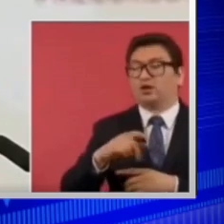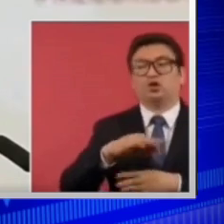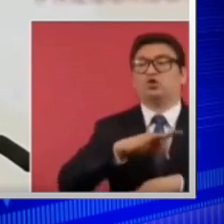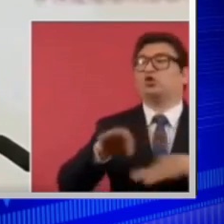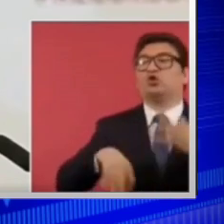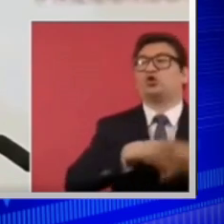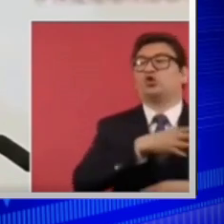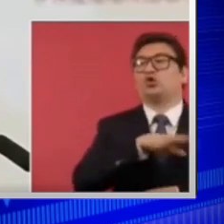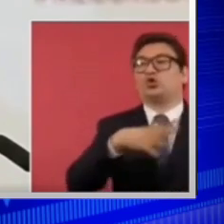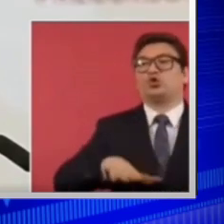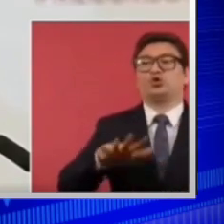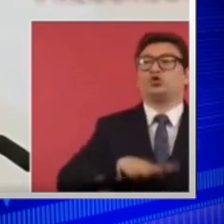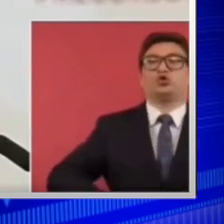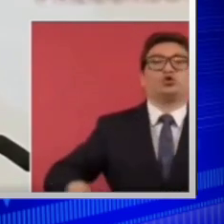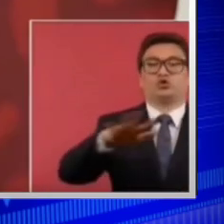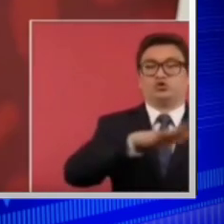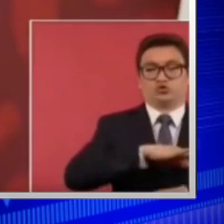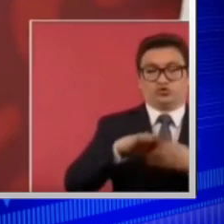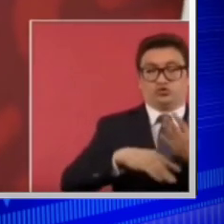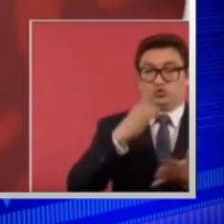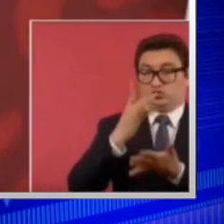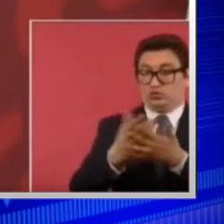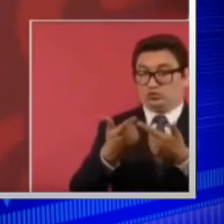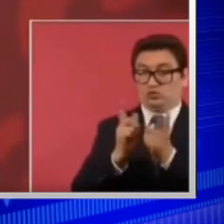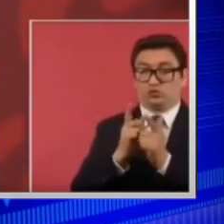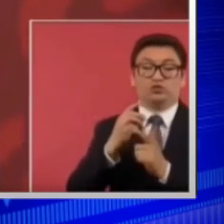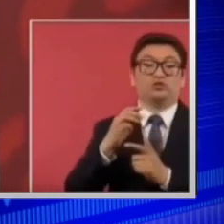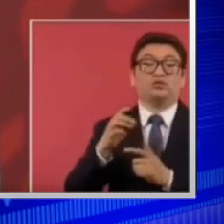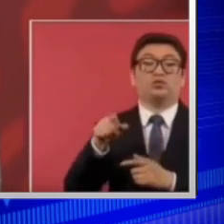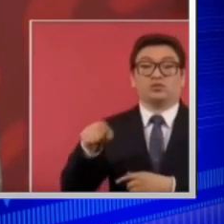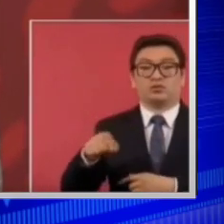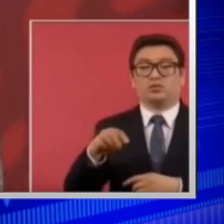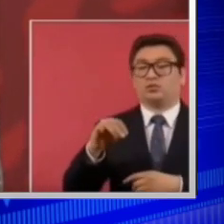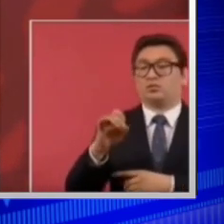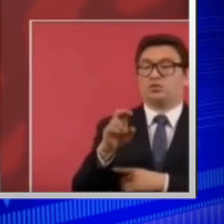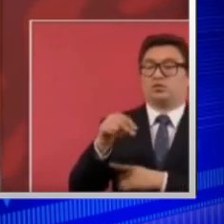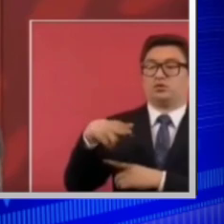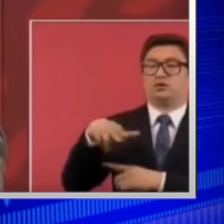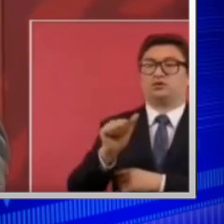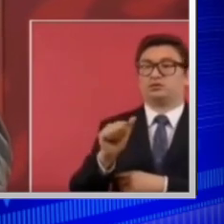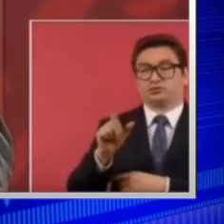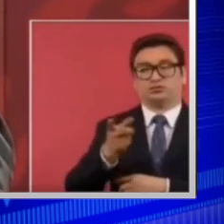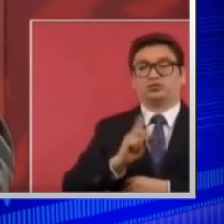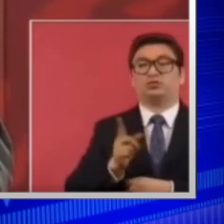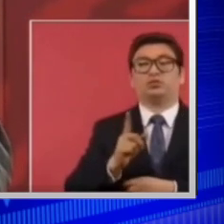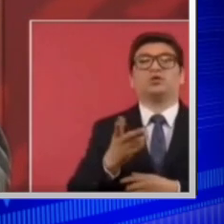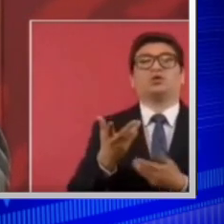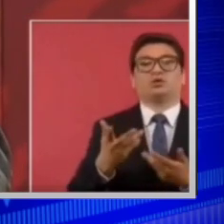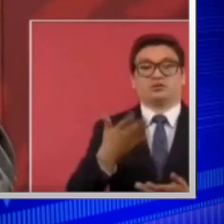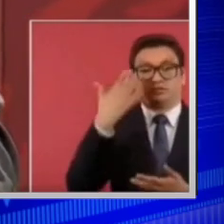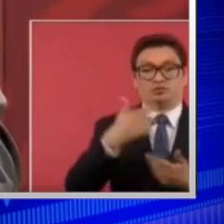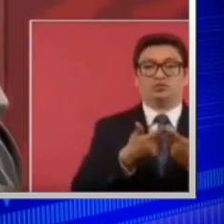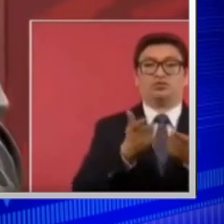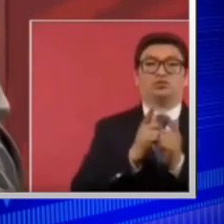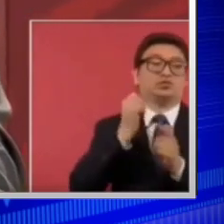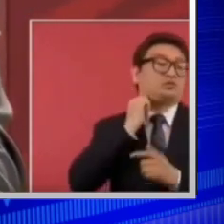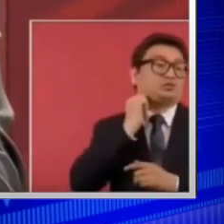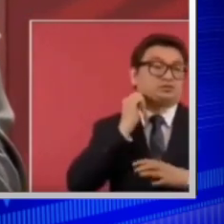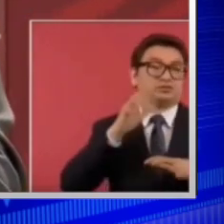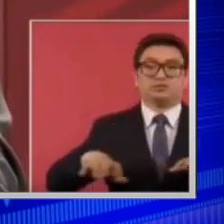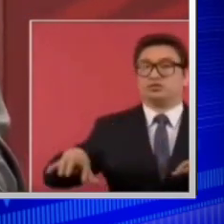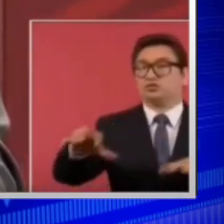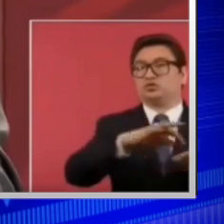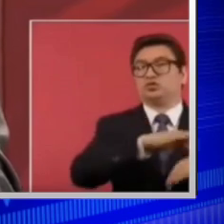o sea yo no hablo de solo lo des morena los siglos si no lo ves